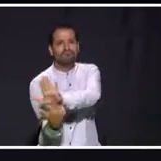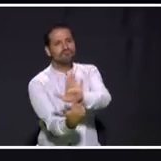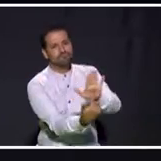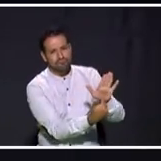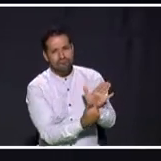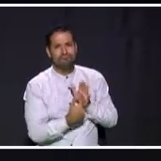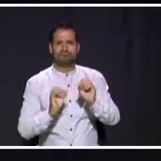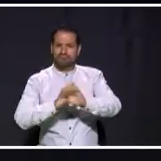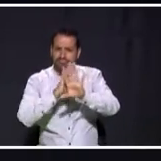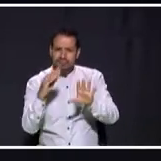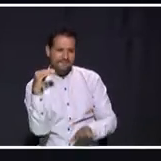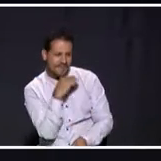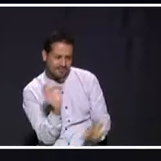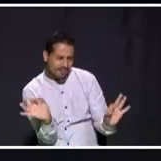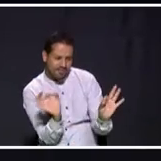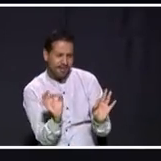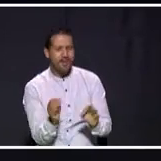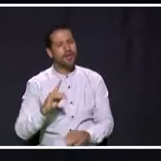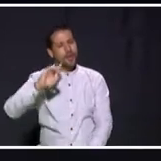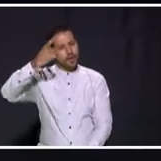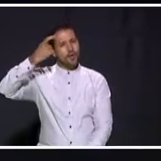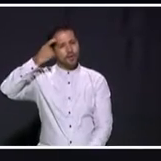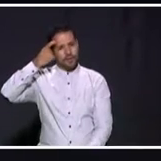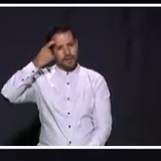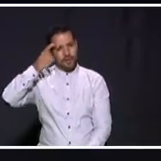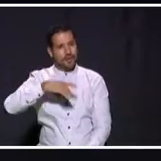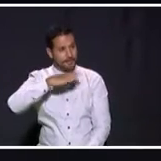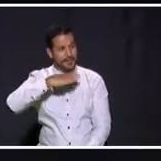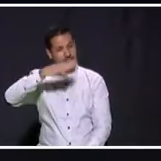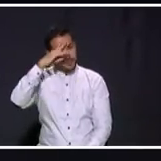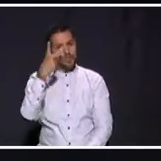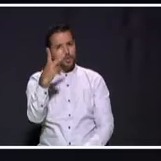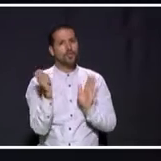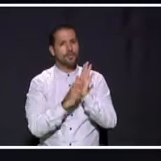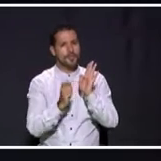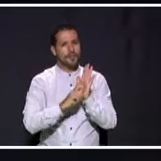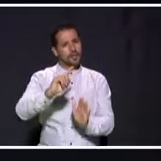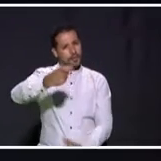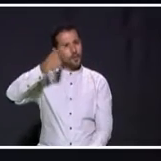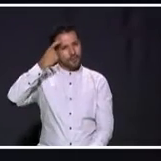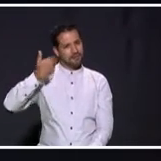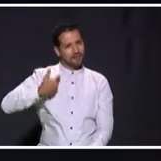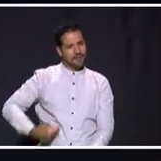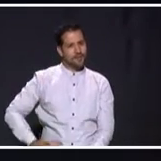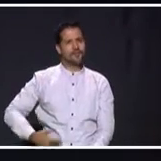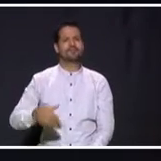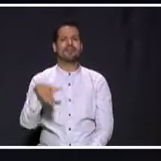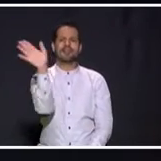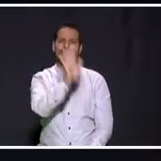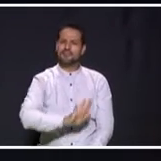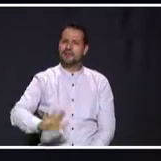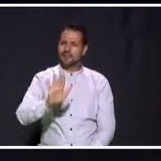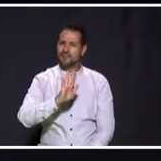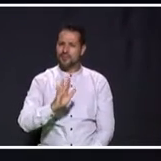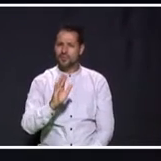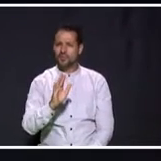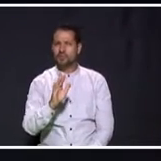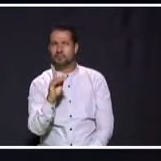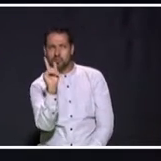años de experiencia hemos gobernado bien en dos ocasiones y también el departamento en una ocasión